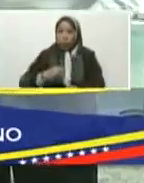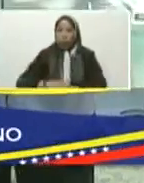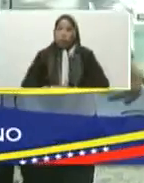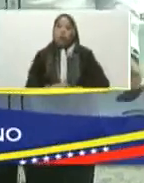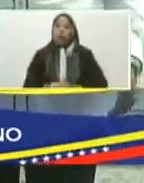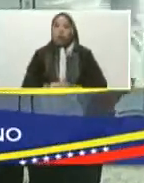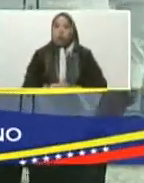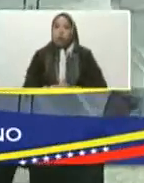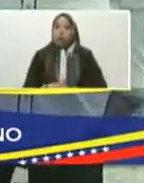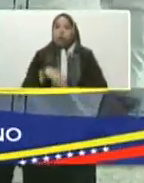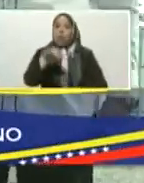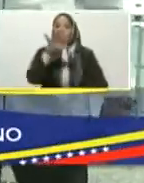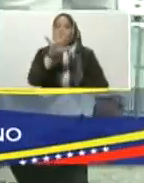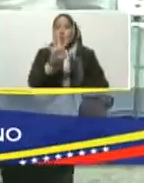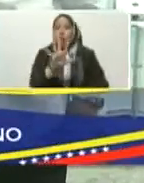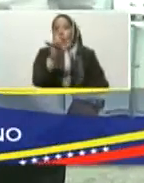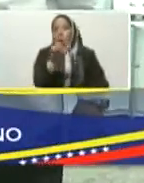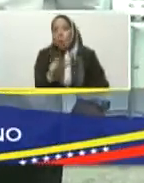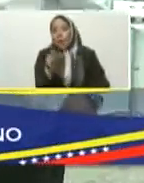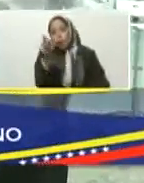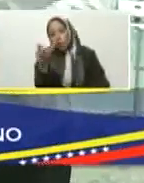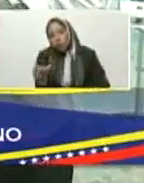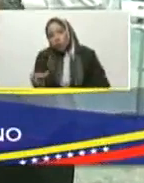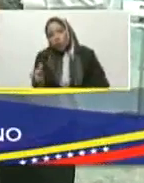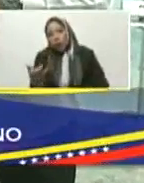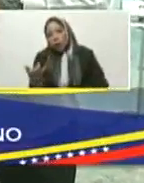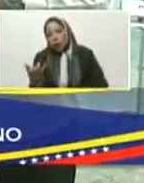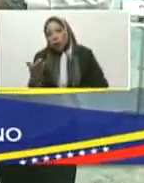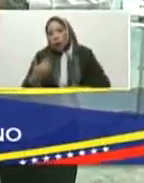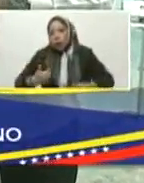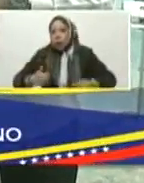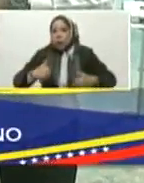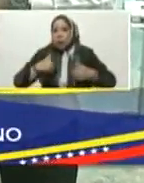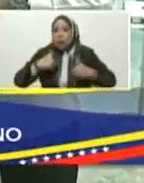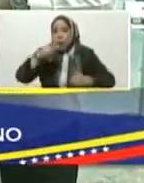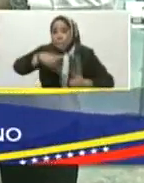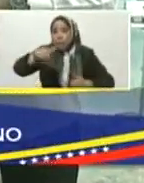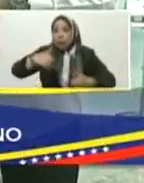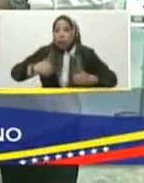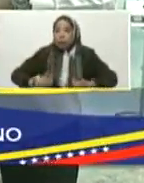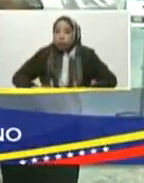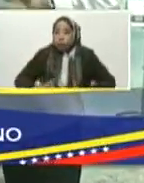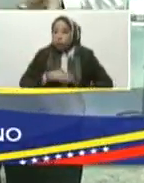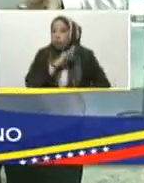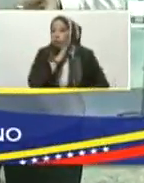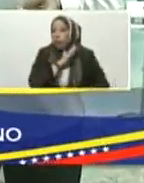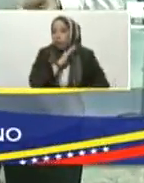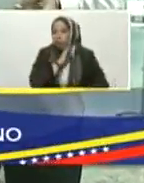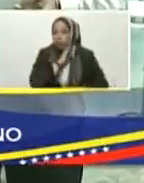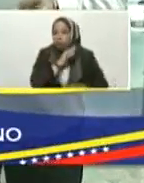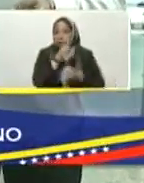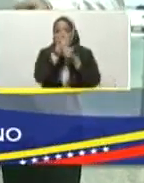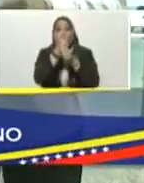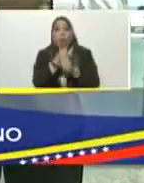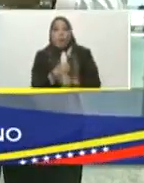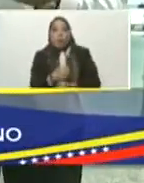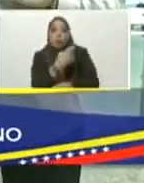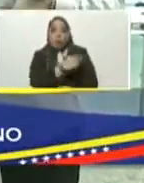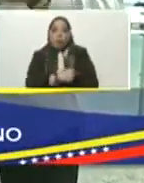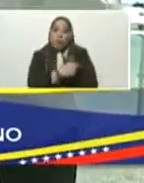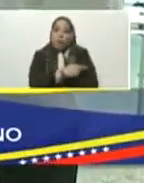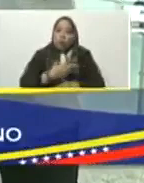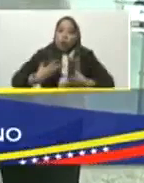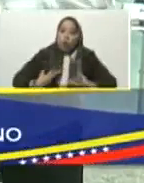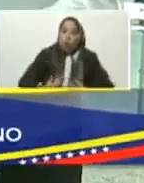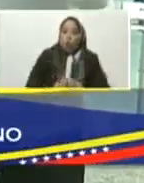Como 5 o 6 casos de gente que estaba, ¿no?, allí en el hospital, acompañando